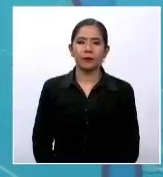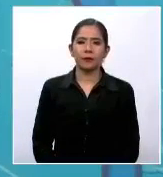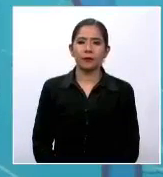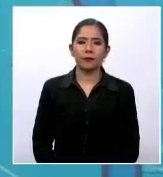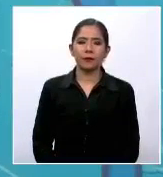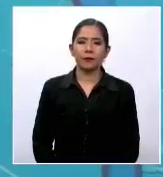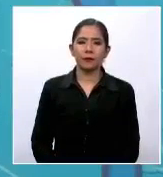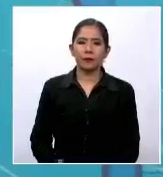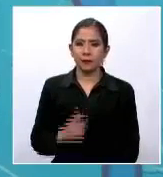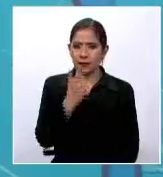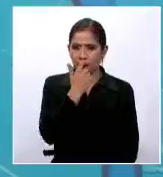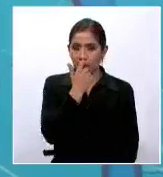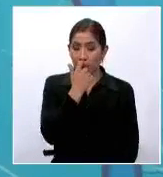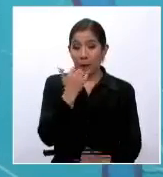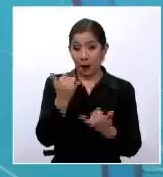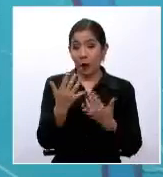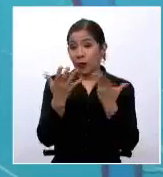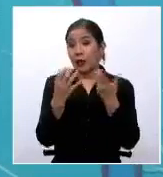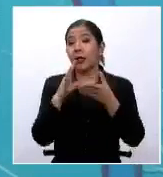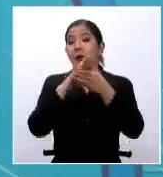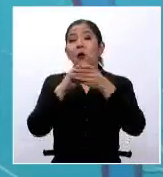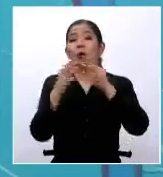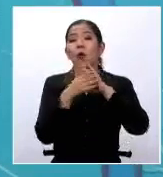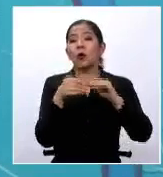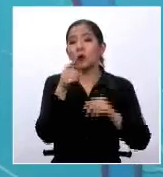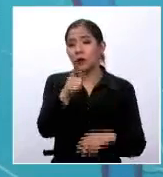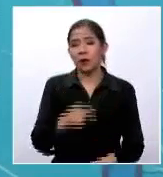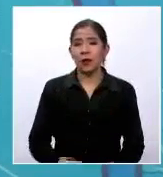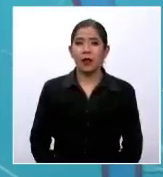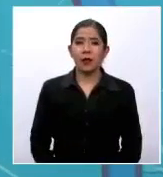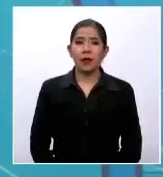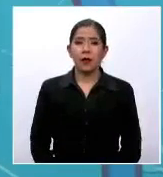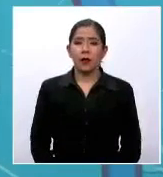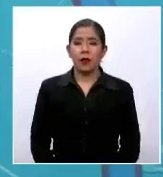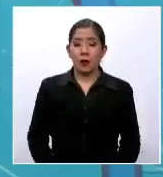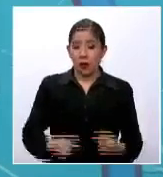Y a continuación le queremos contar la historia de don Leona Paz.